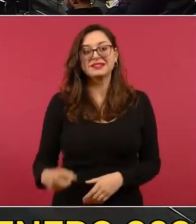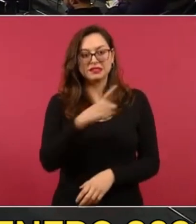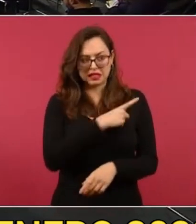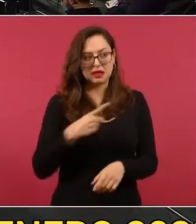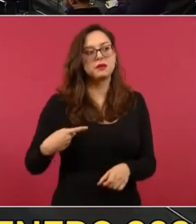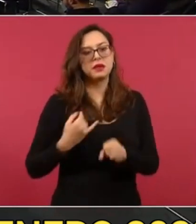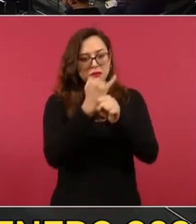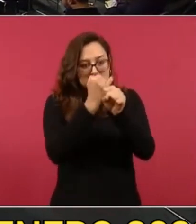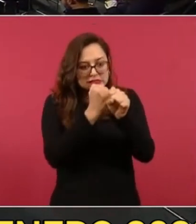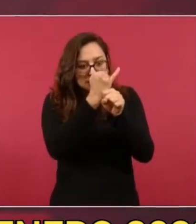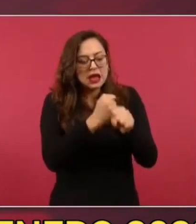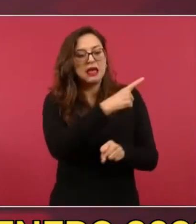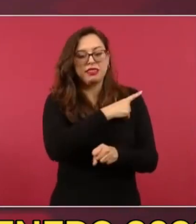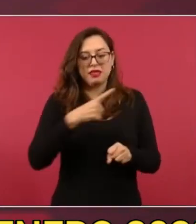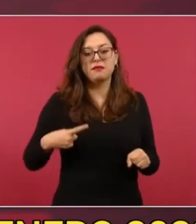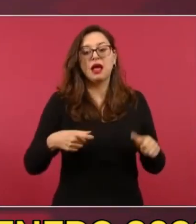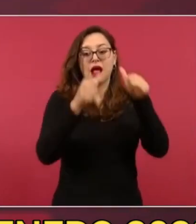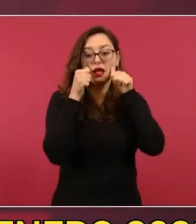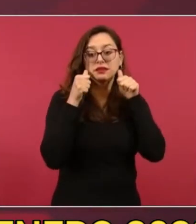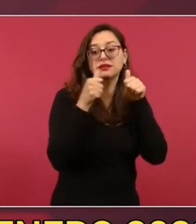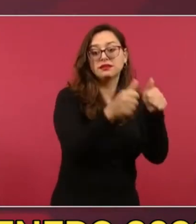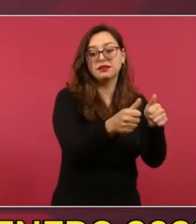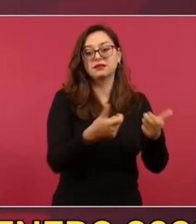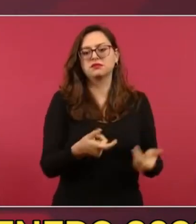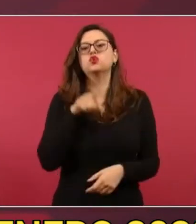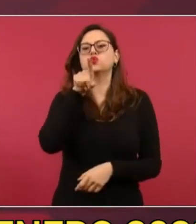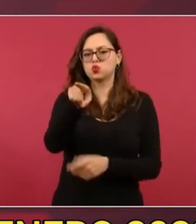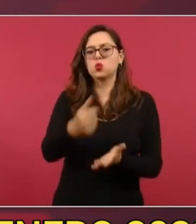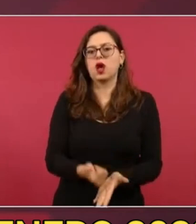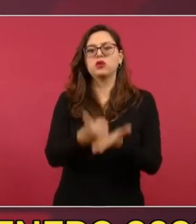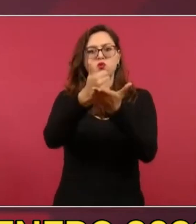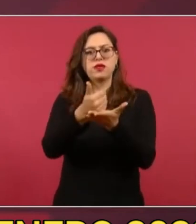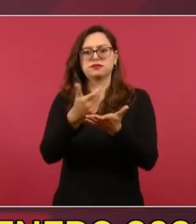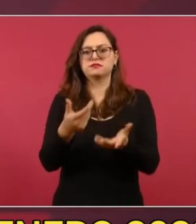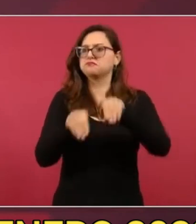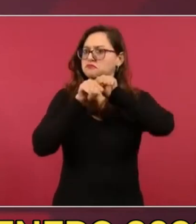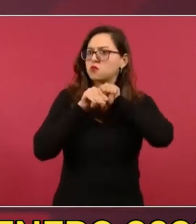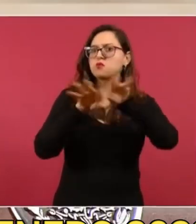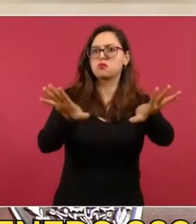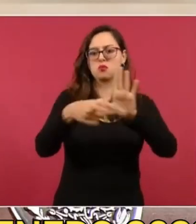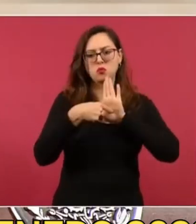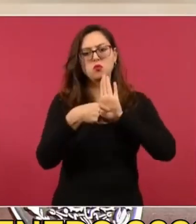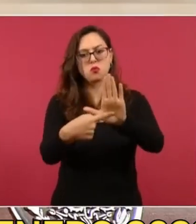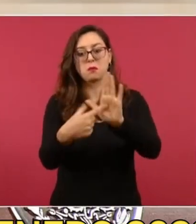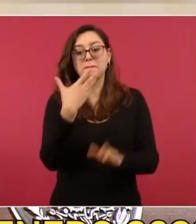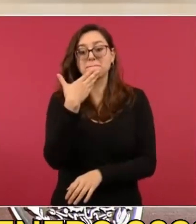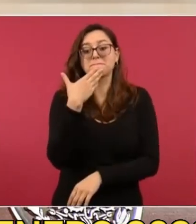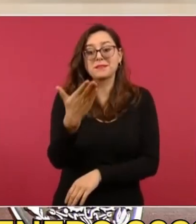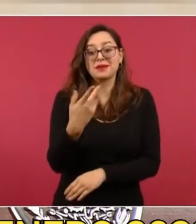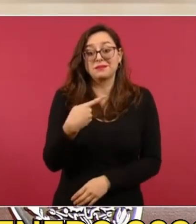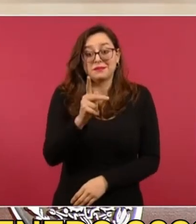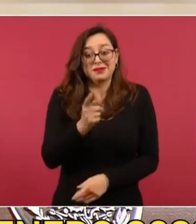dando a conocer todos estos elementos, pero la autoridad es la que tiene que